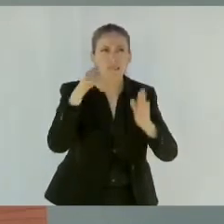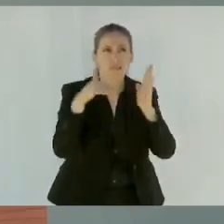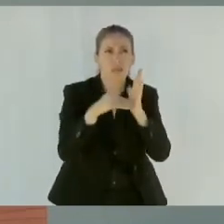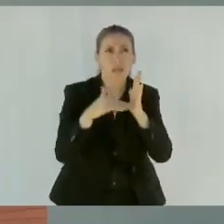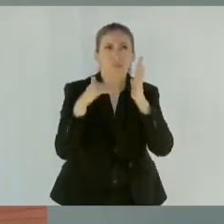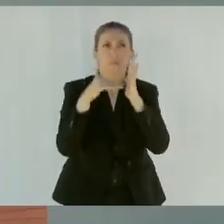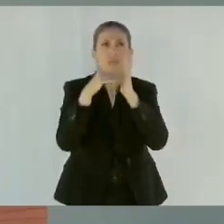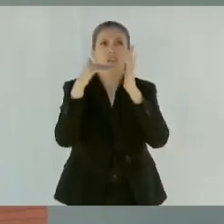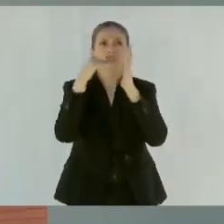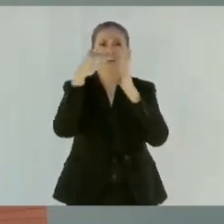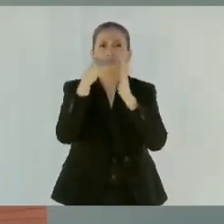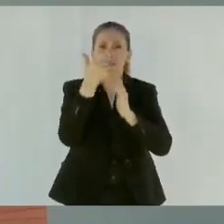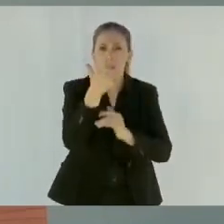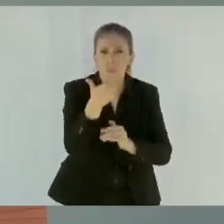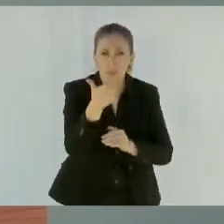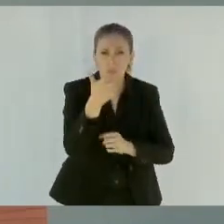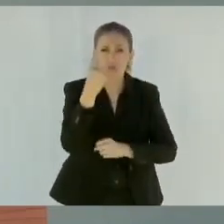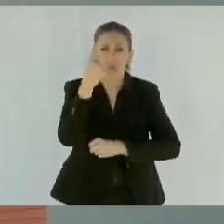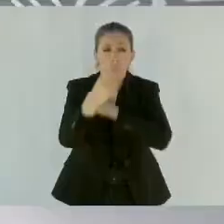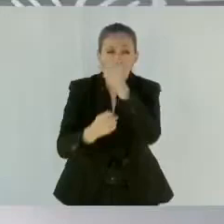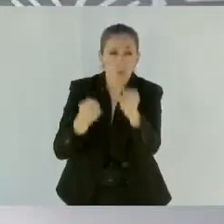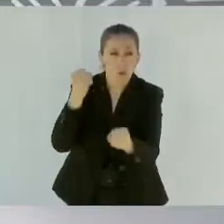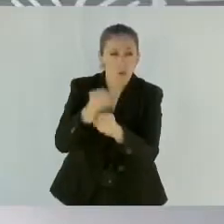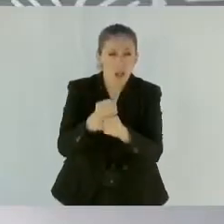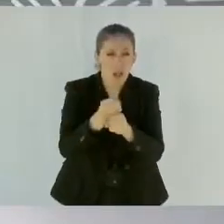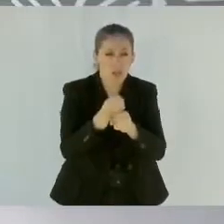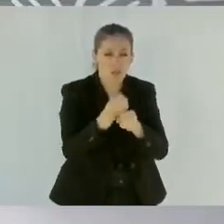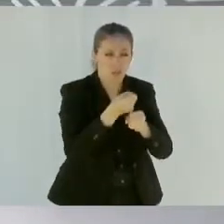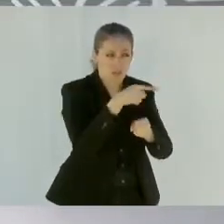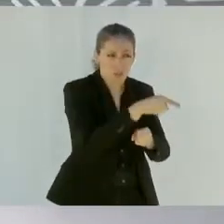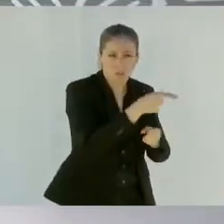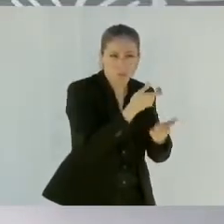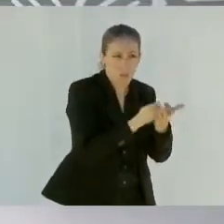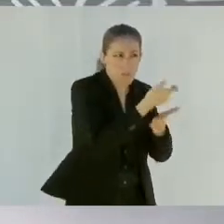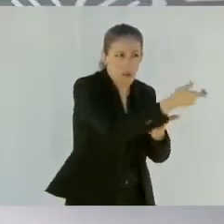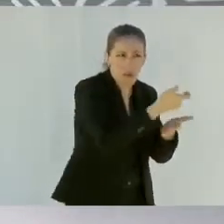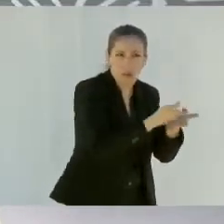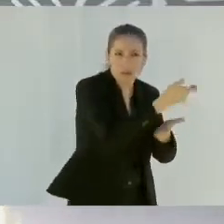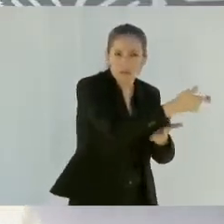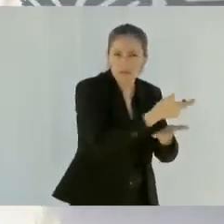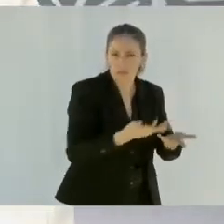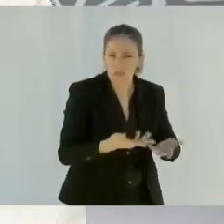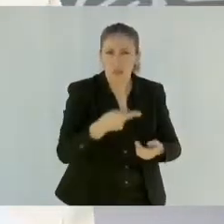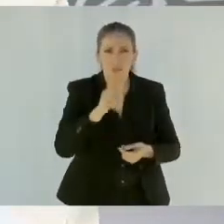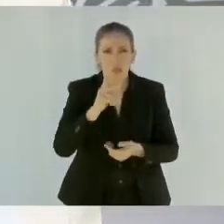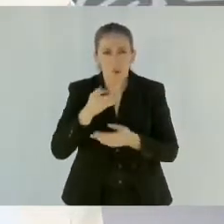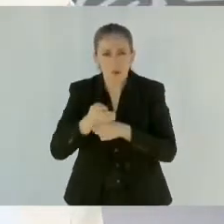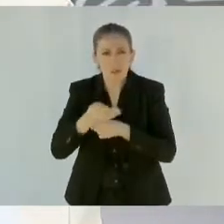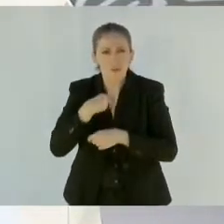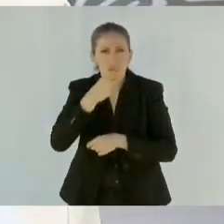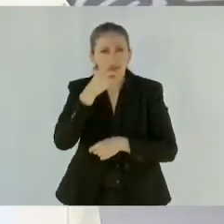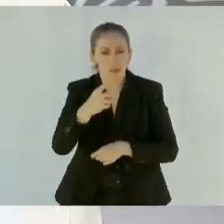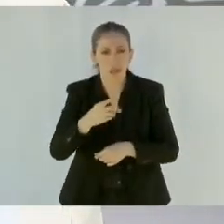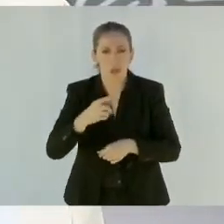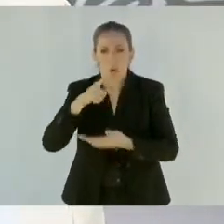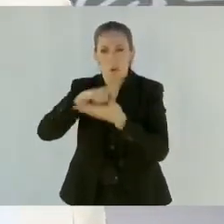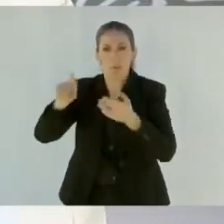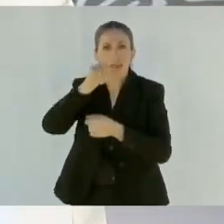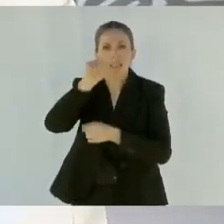decir que la compra de 120 millones de vacunas nos va